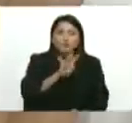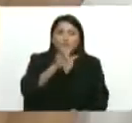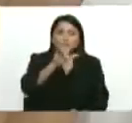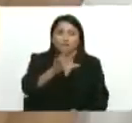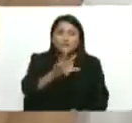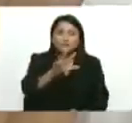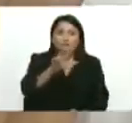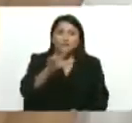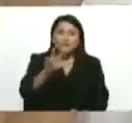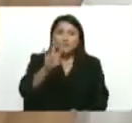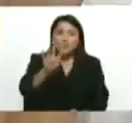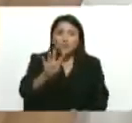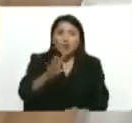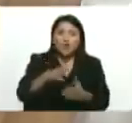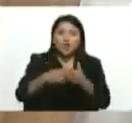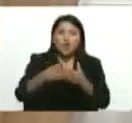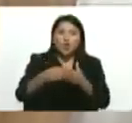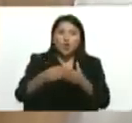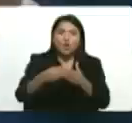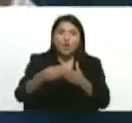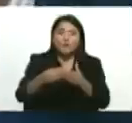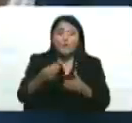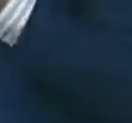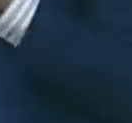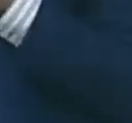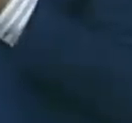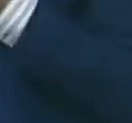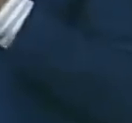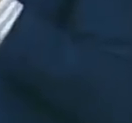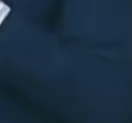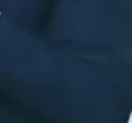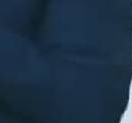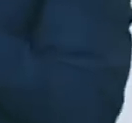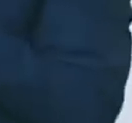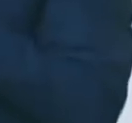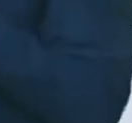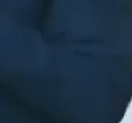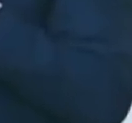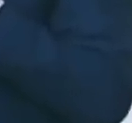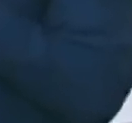$4,534 mensuales solamente de dieta para que se lo gasten aguardiente.